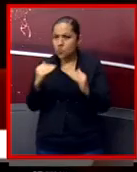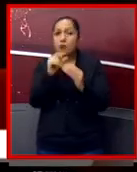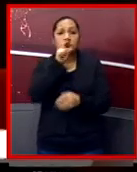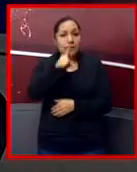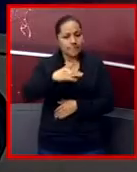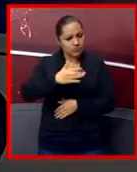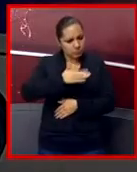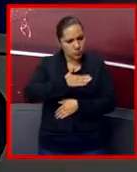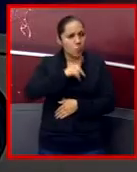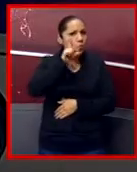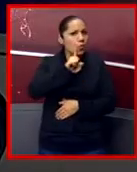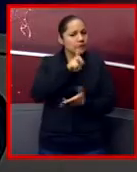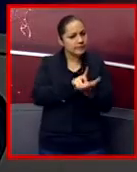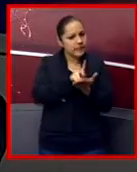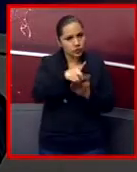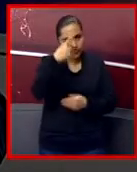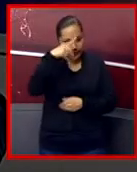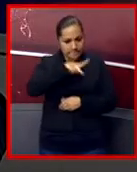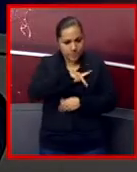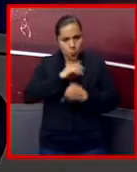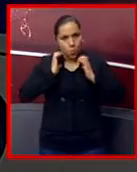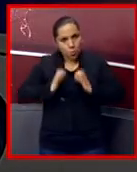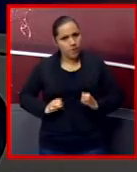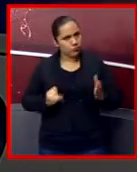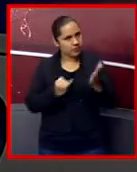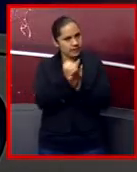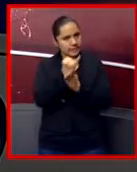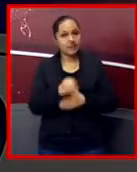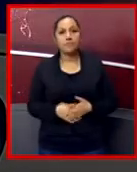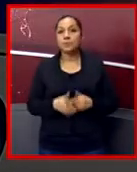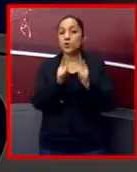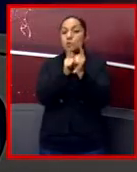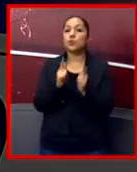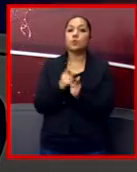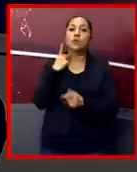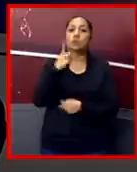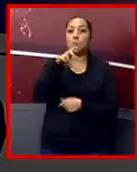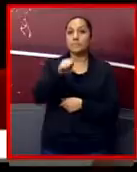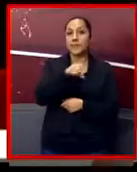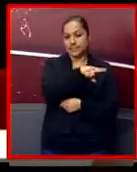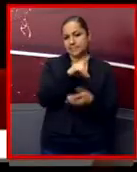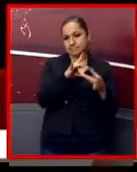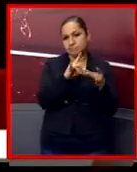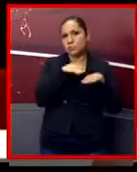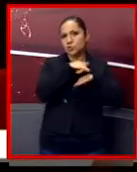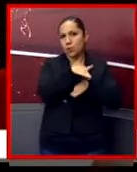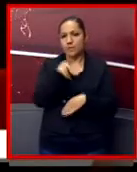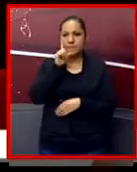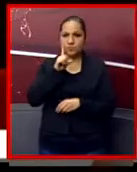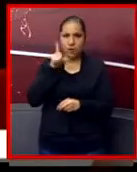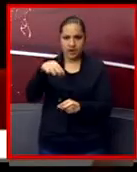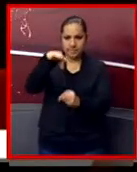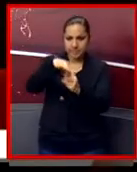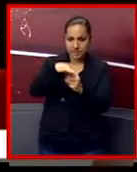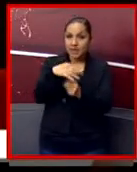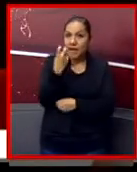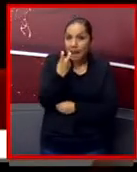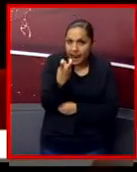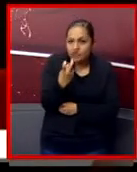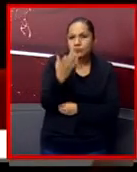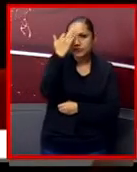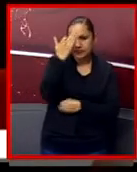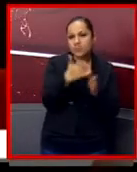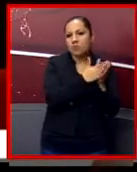cuerpo. Para la bancada del Partido Encuentro Social, la conquista del voto femenino es un referente temporal para recordar